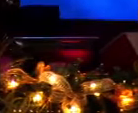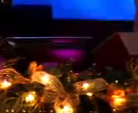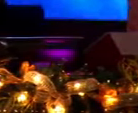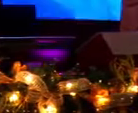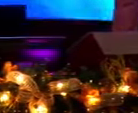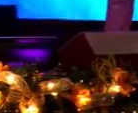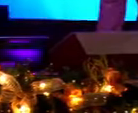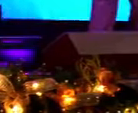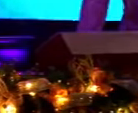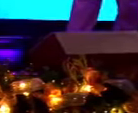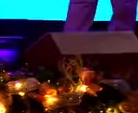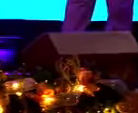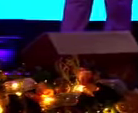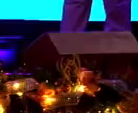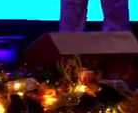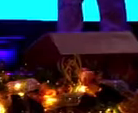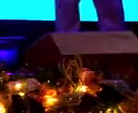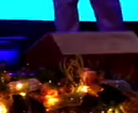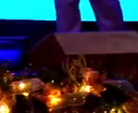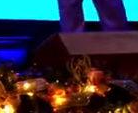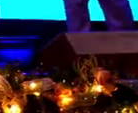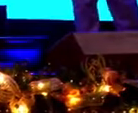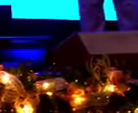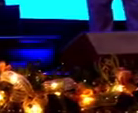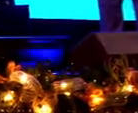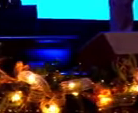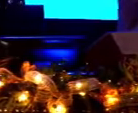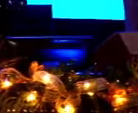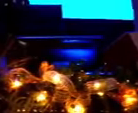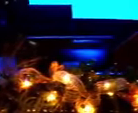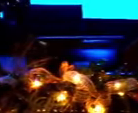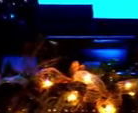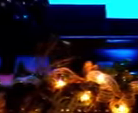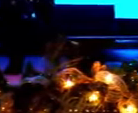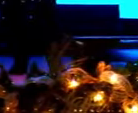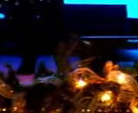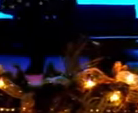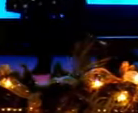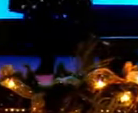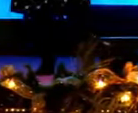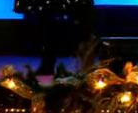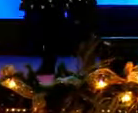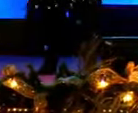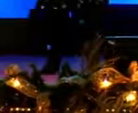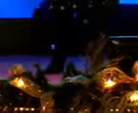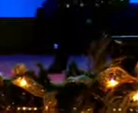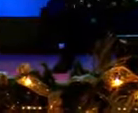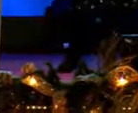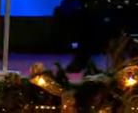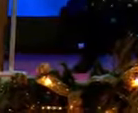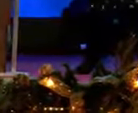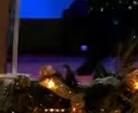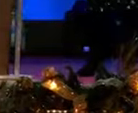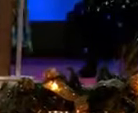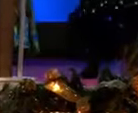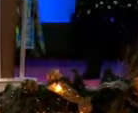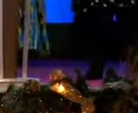alegría. Cristo es la Navidad. El que tiene a Cristo